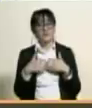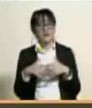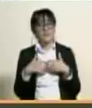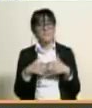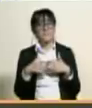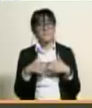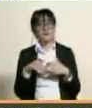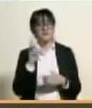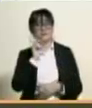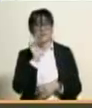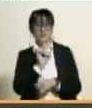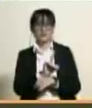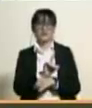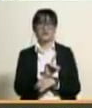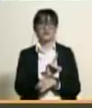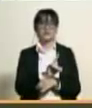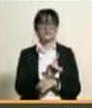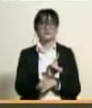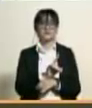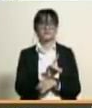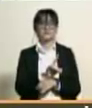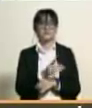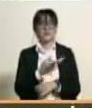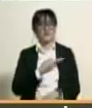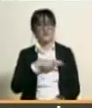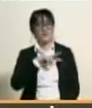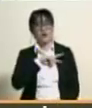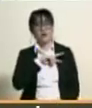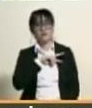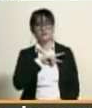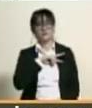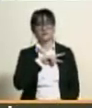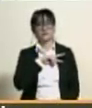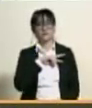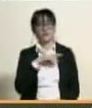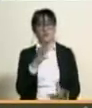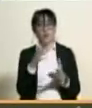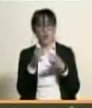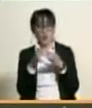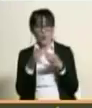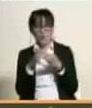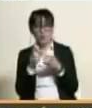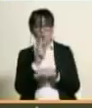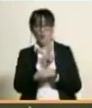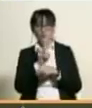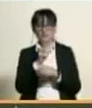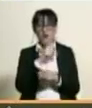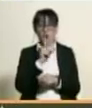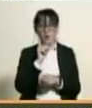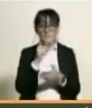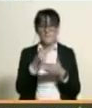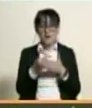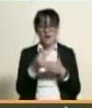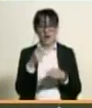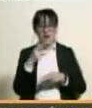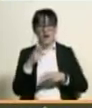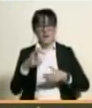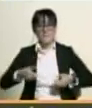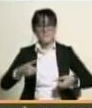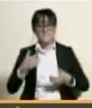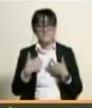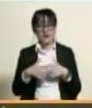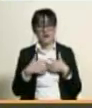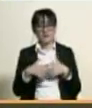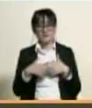y ratifica que son fachadas utilizadas por el crimen organizado para la guerra económica.